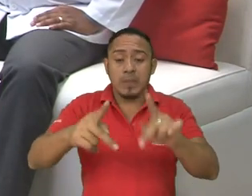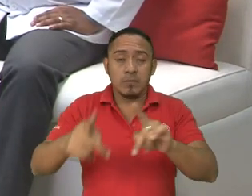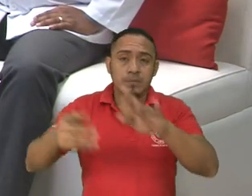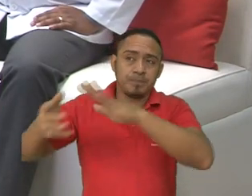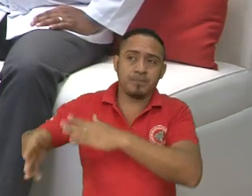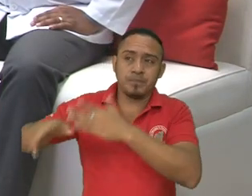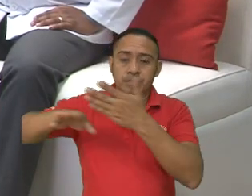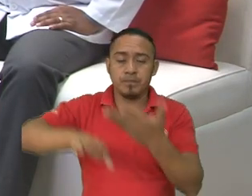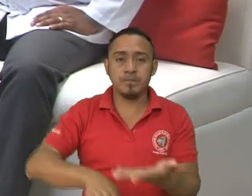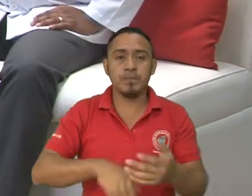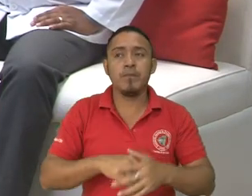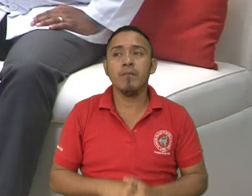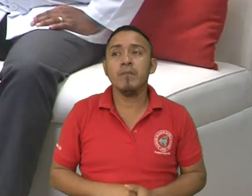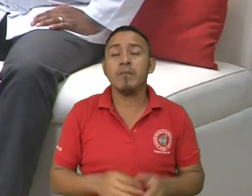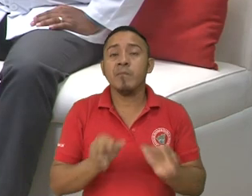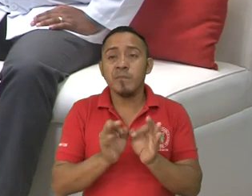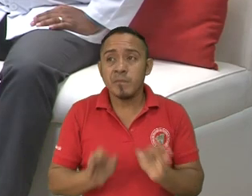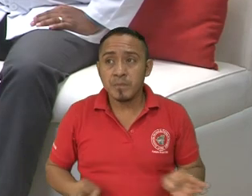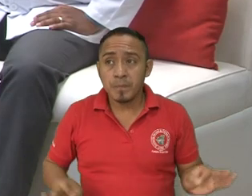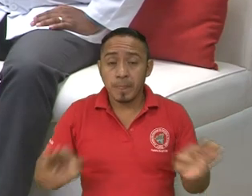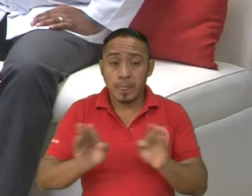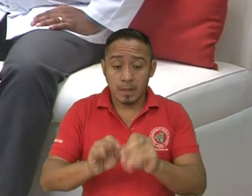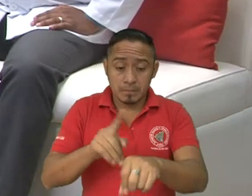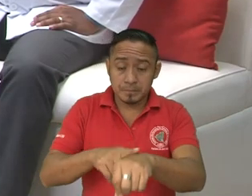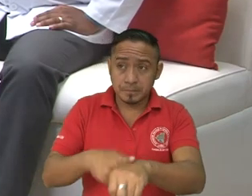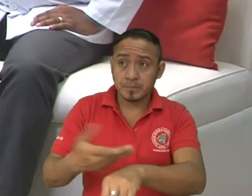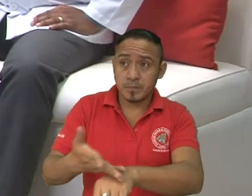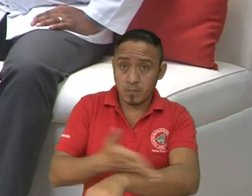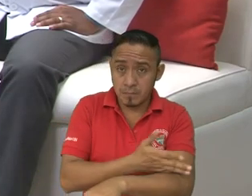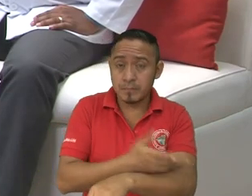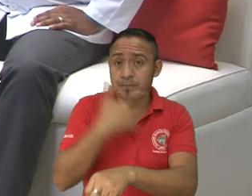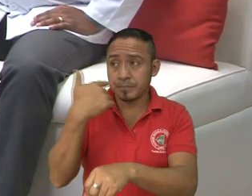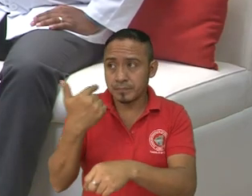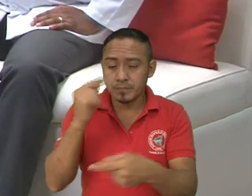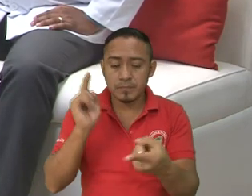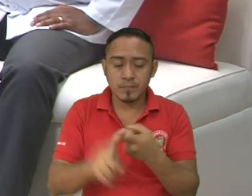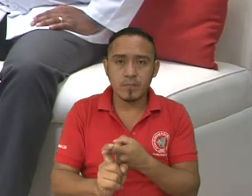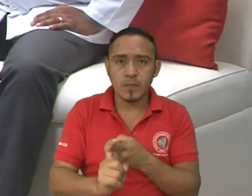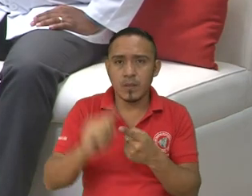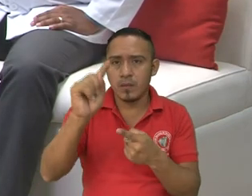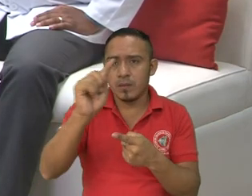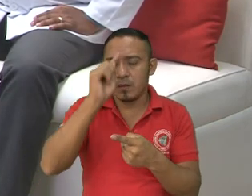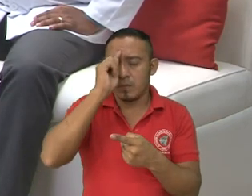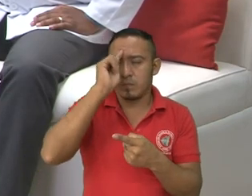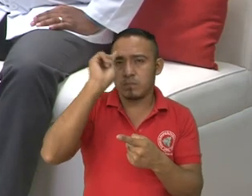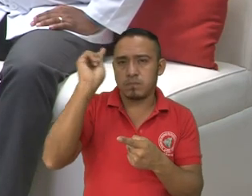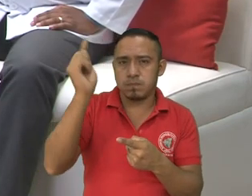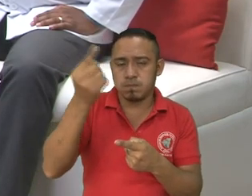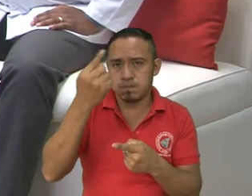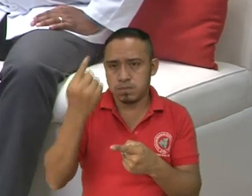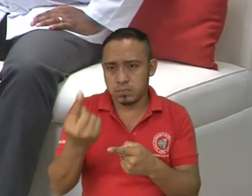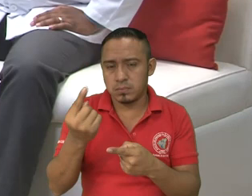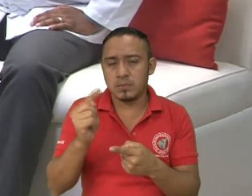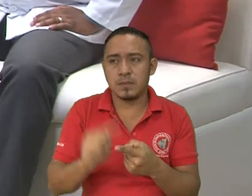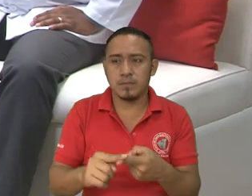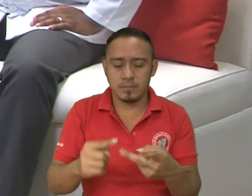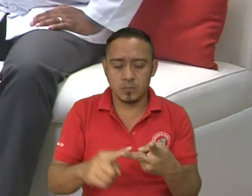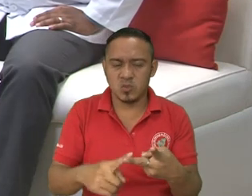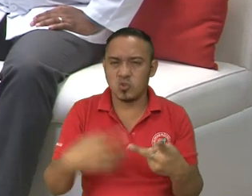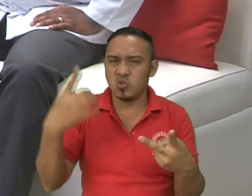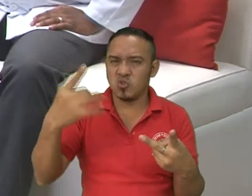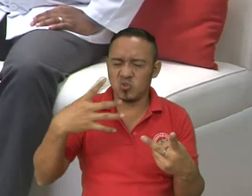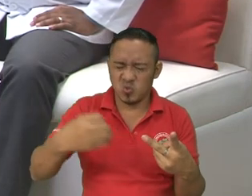cuenta los síntomas que aparecen incluso semanas antes. Usted decía vértigo, dolor en el